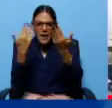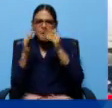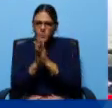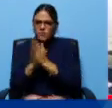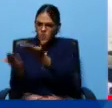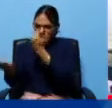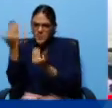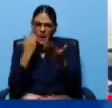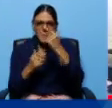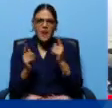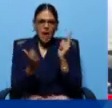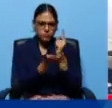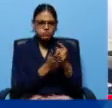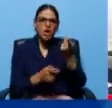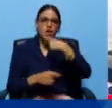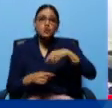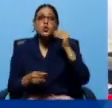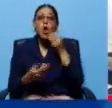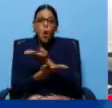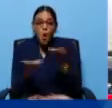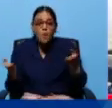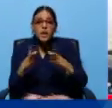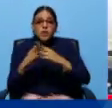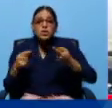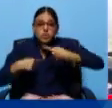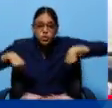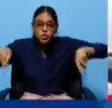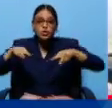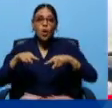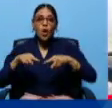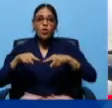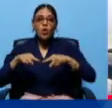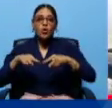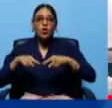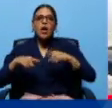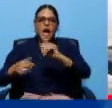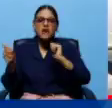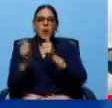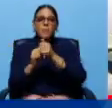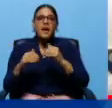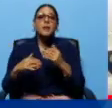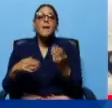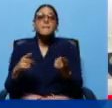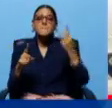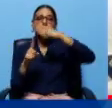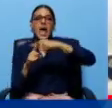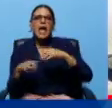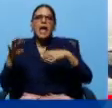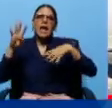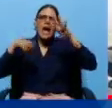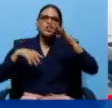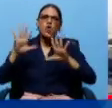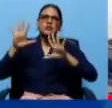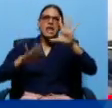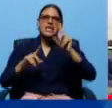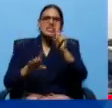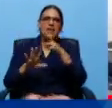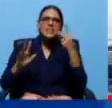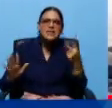Alirio. Ajá, por aquí estoy. Estos muchachos todos pasaron con 14, 15,